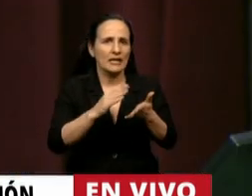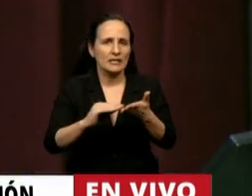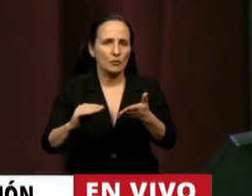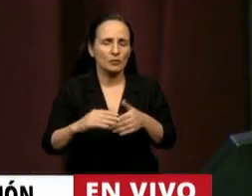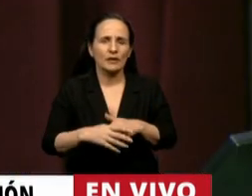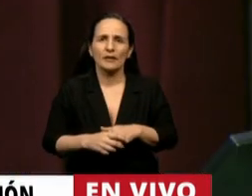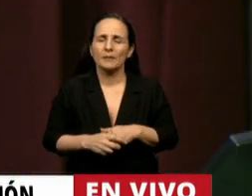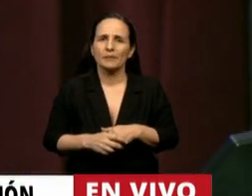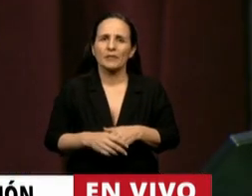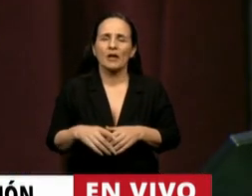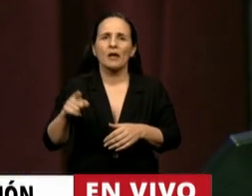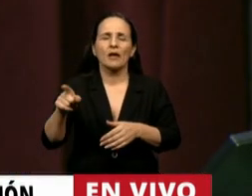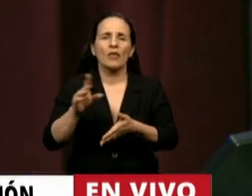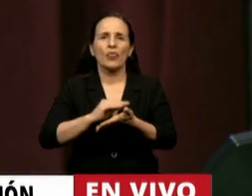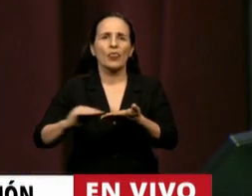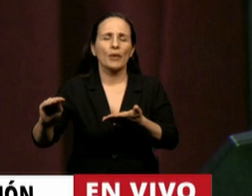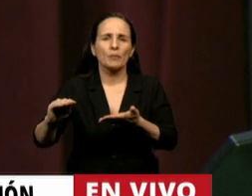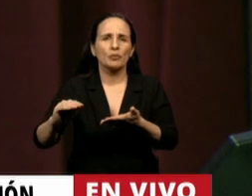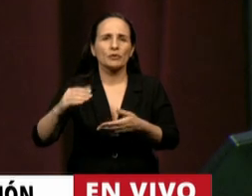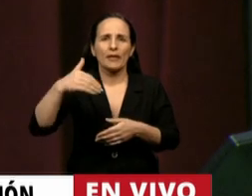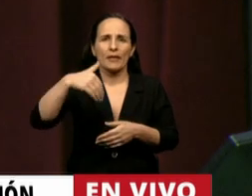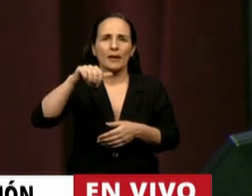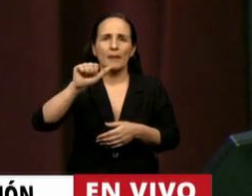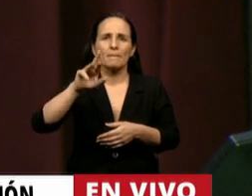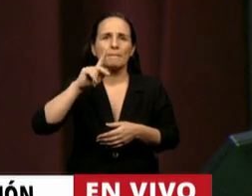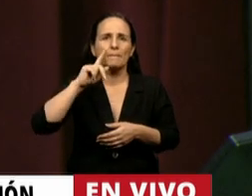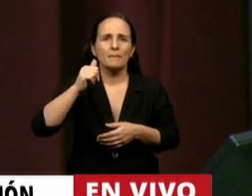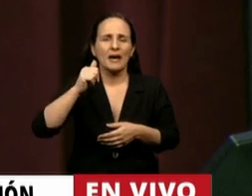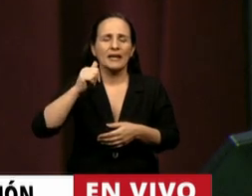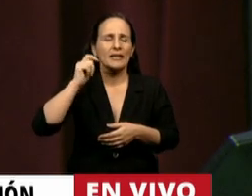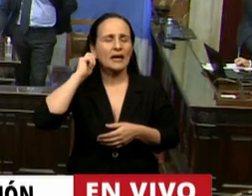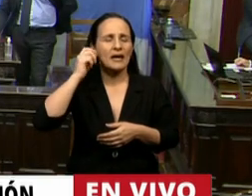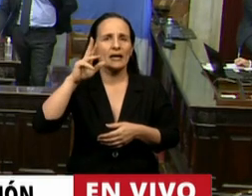diputada diputada María Graciela